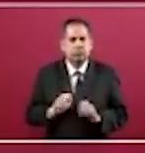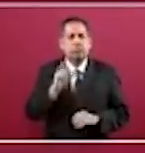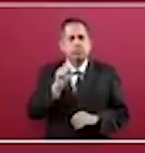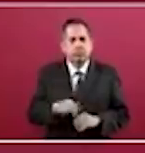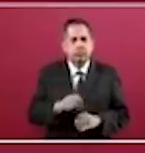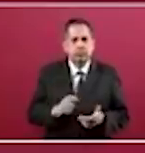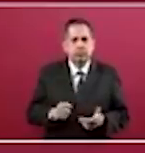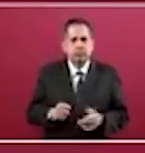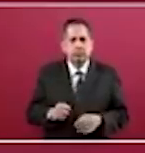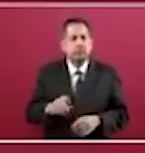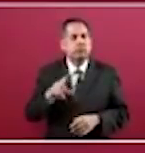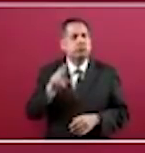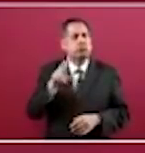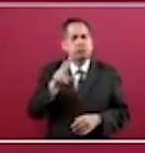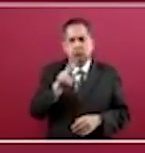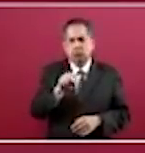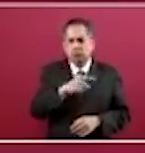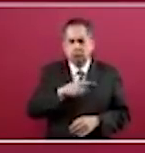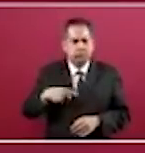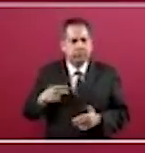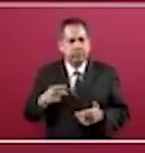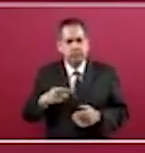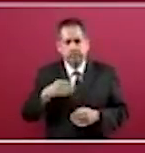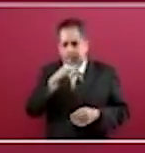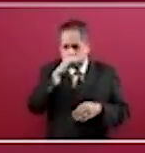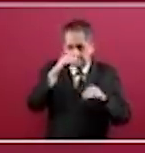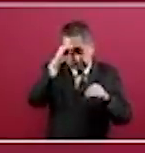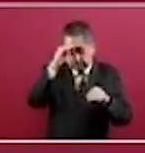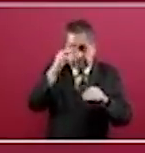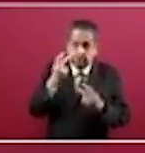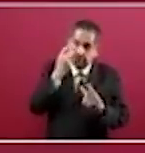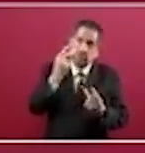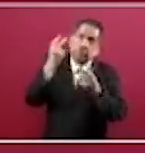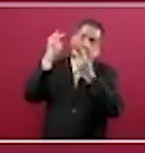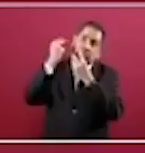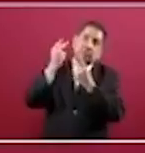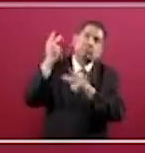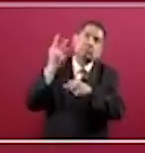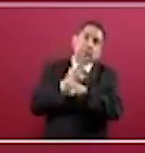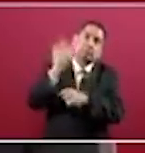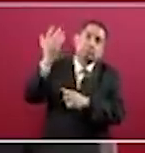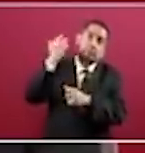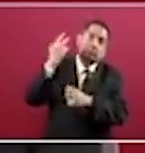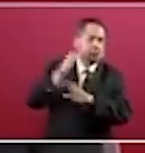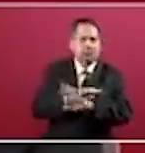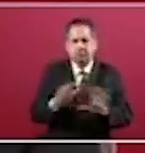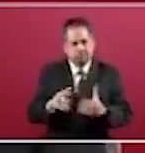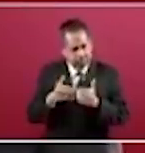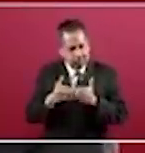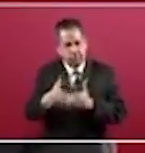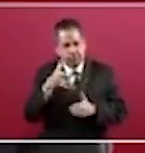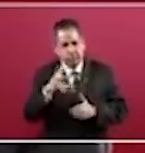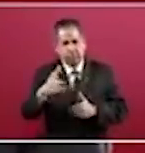que no nos quedemos anclados en el pasado